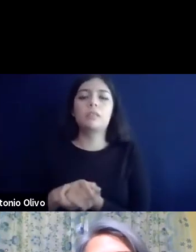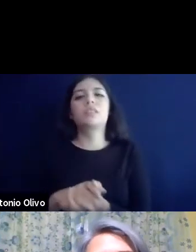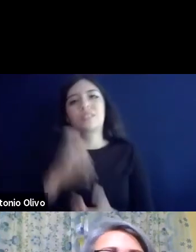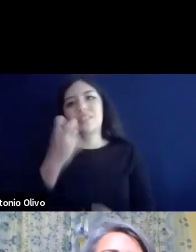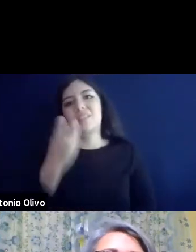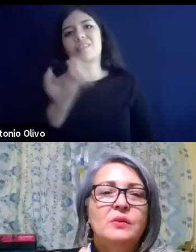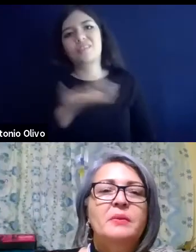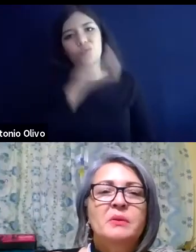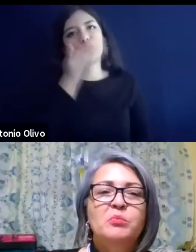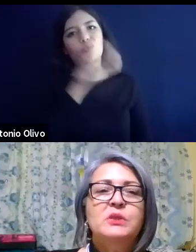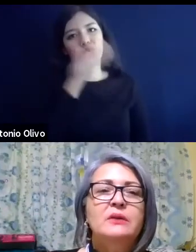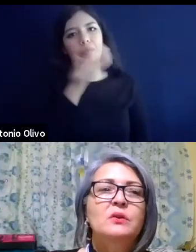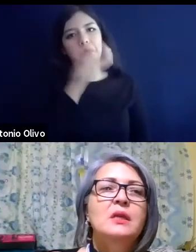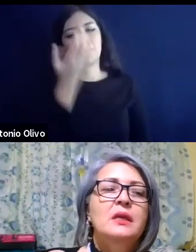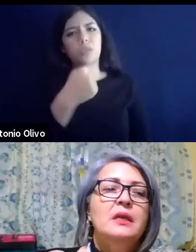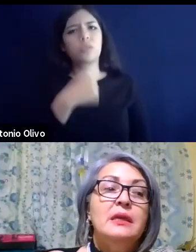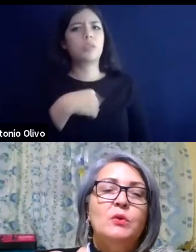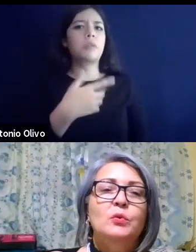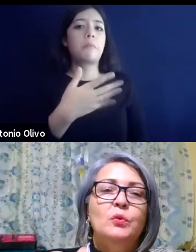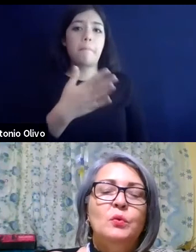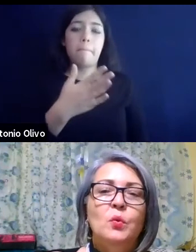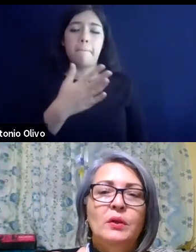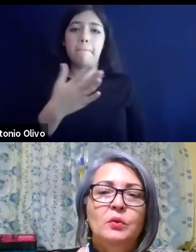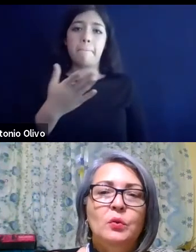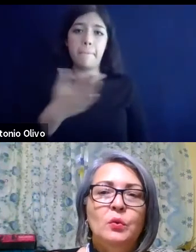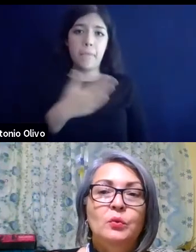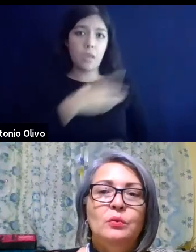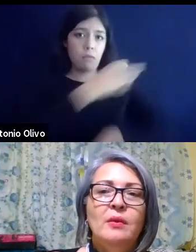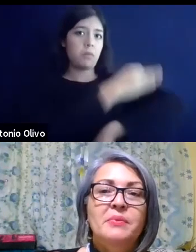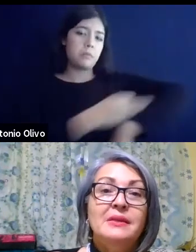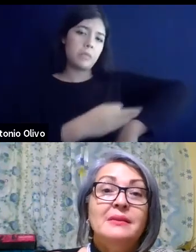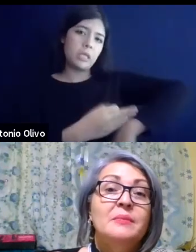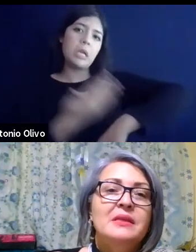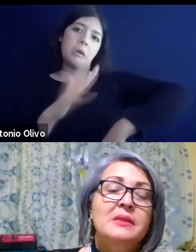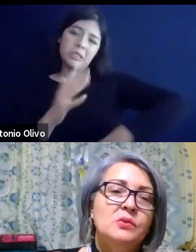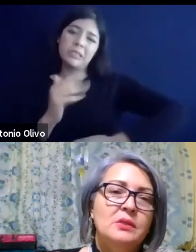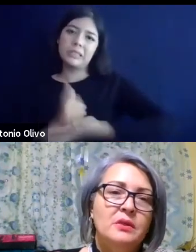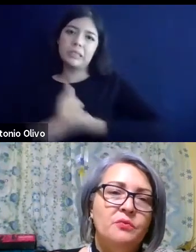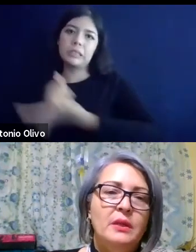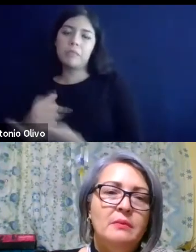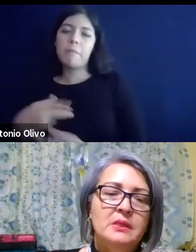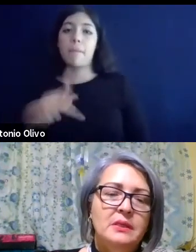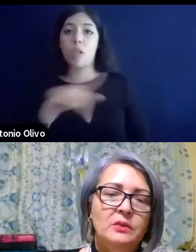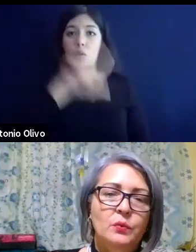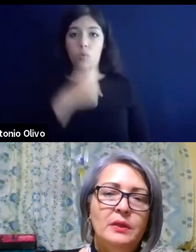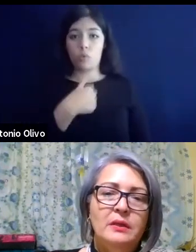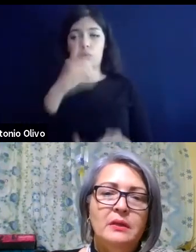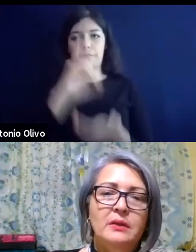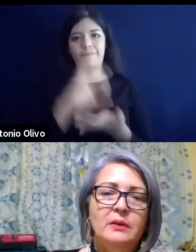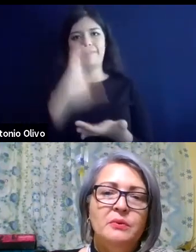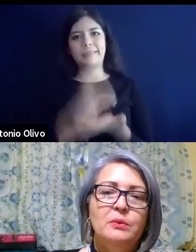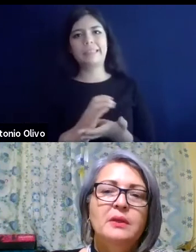no tenían esa idea, entonces ellos siempre me impulsaron y ya cuando empecé a tener más limitaciones, que fue en el bachillerato